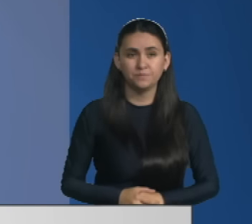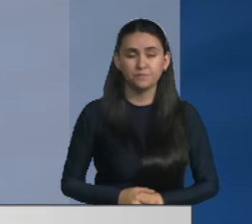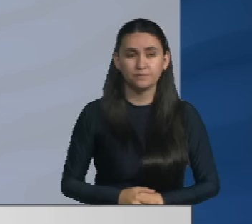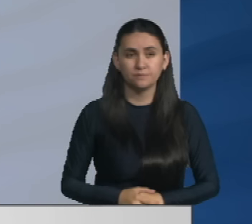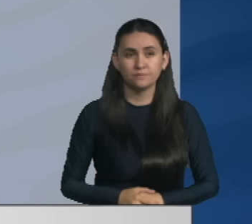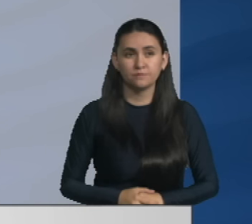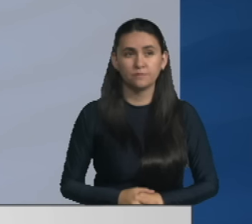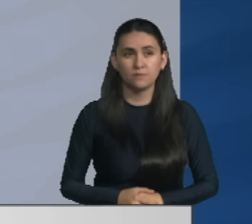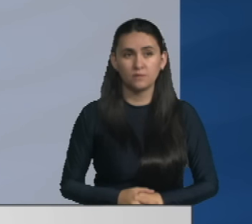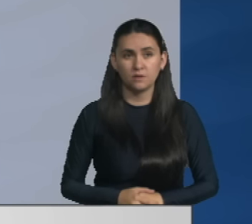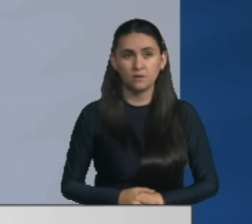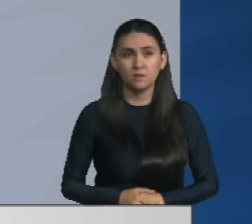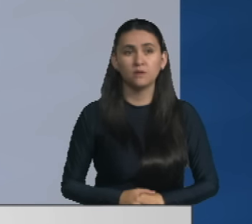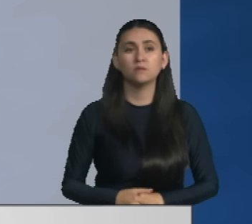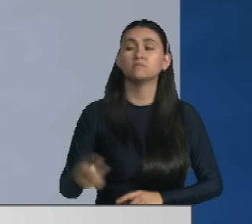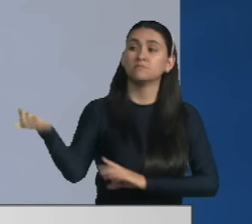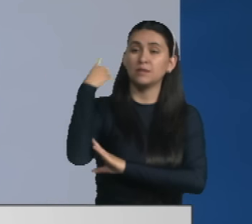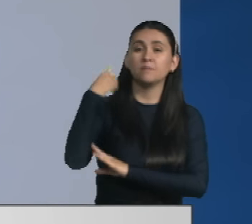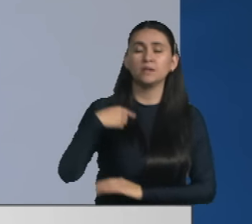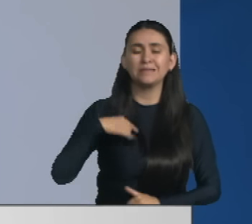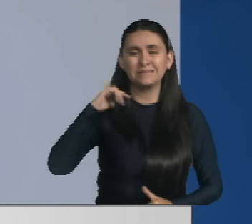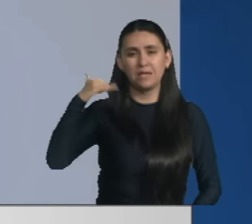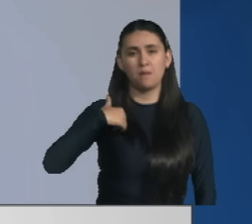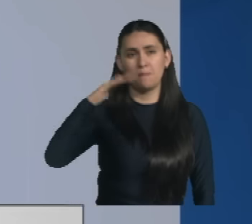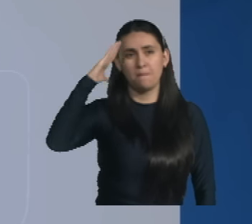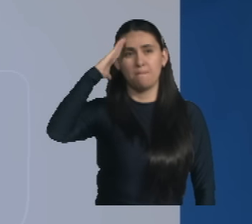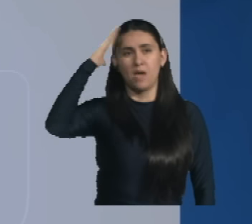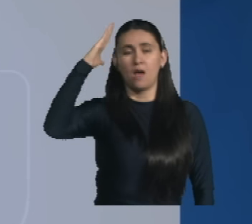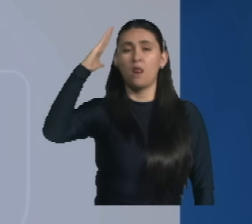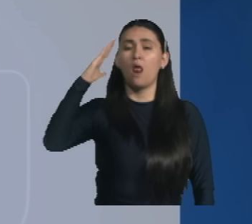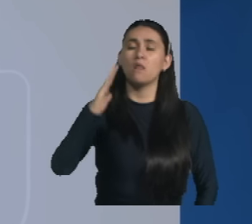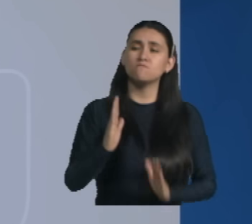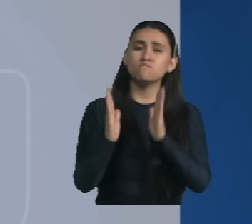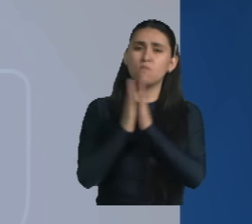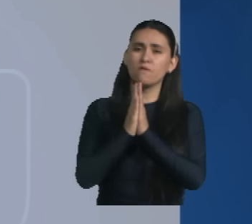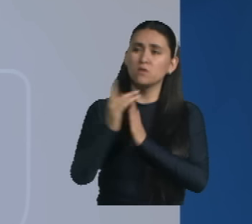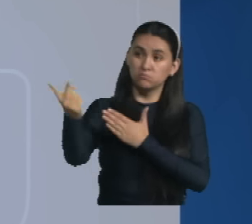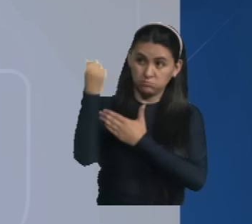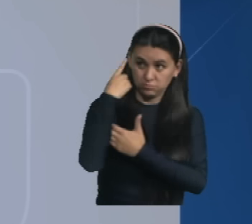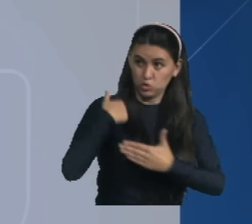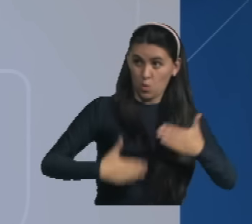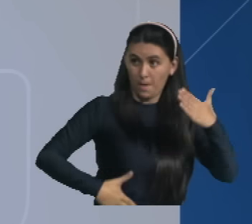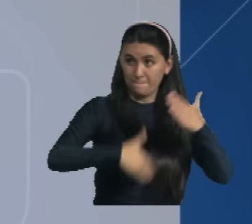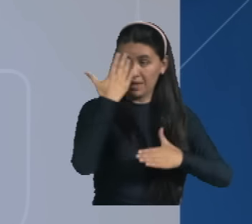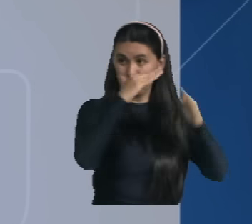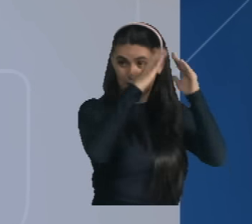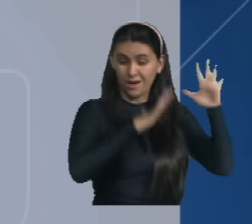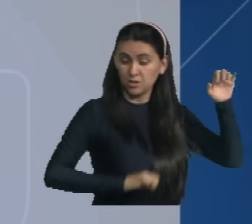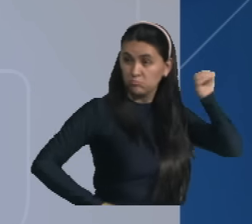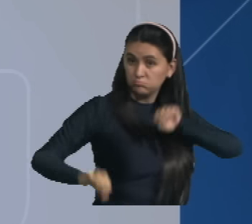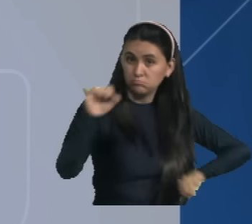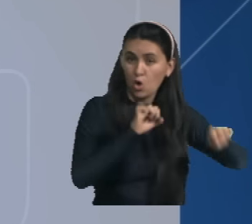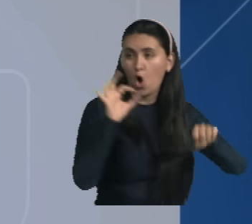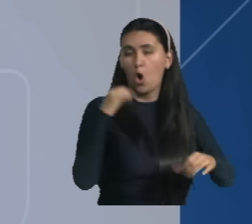demás igual. Como ordene, mi general. Mi general, solicito que ordena, empiezo labores de la casa o me retiro y estoy pendiente